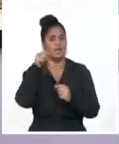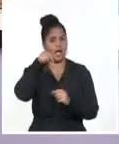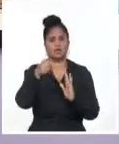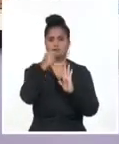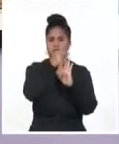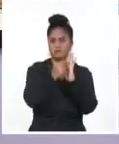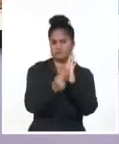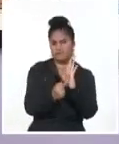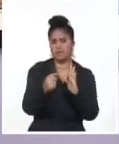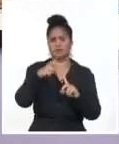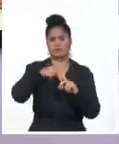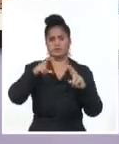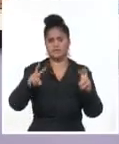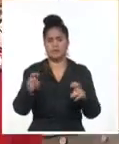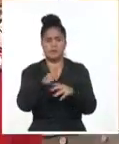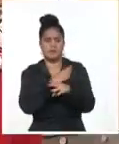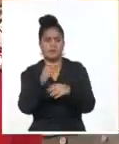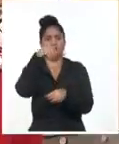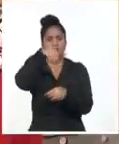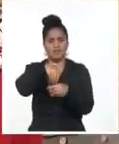lo que ocurre farmacia adentro.